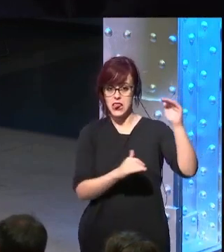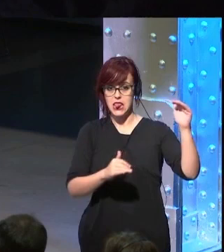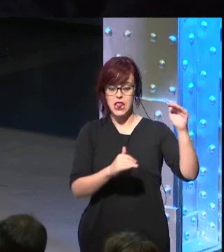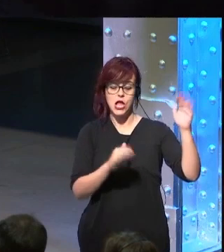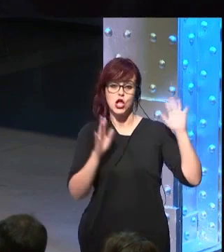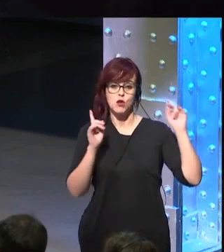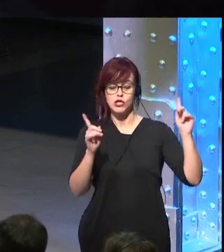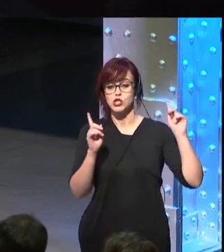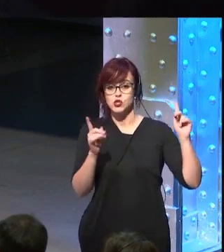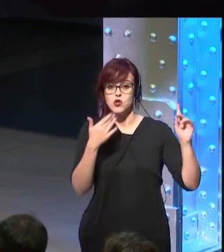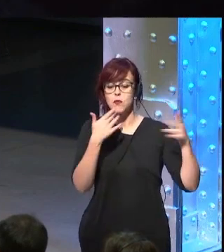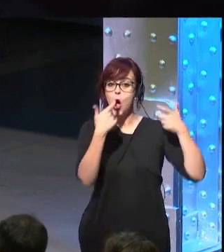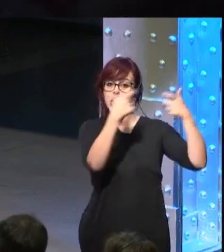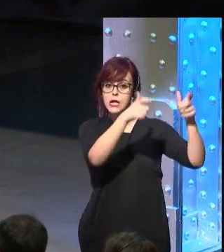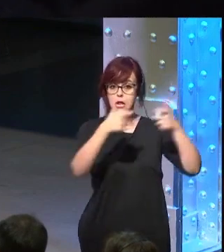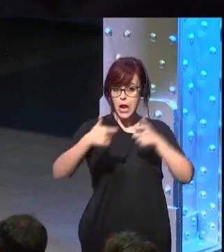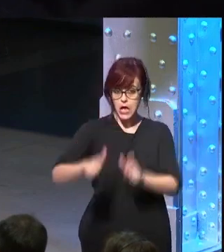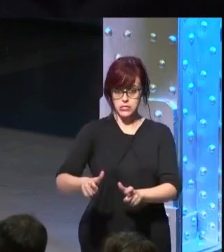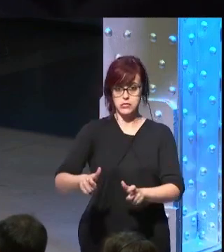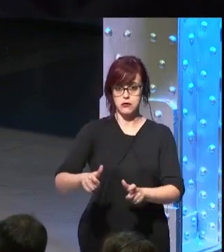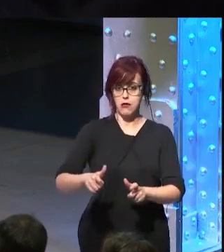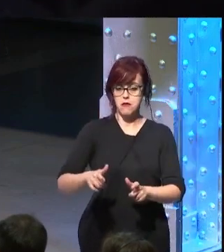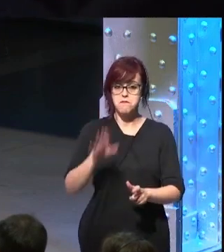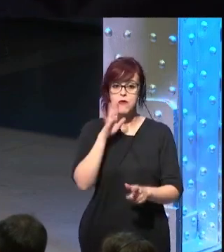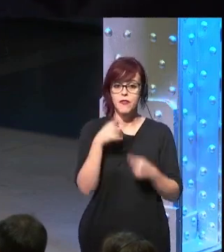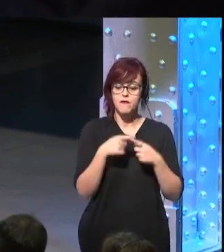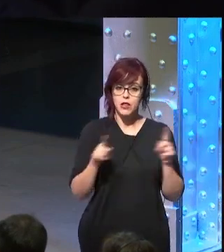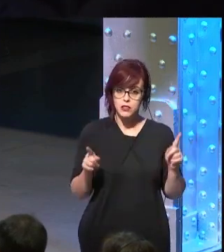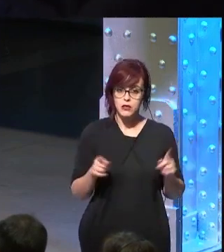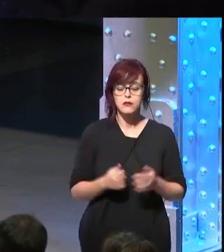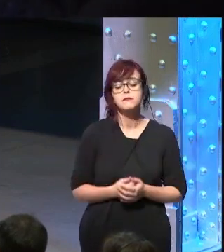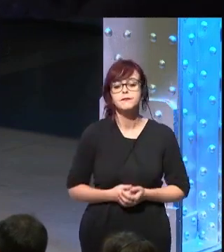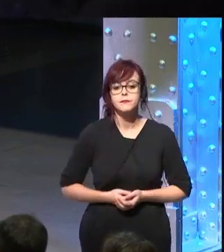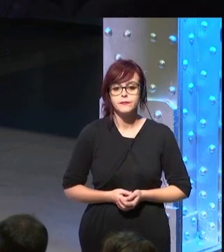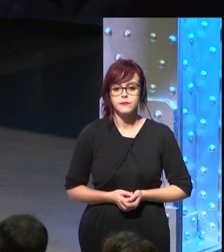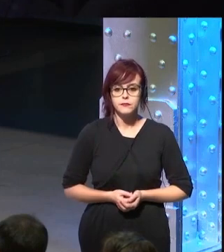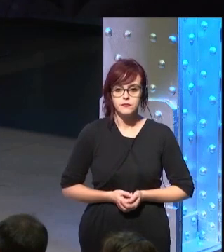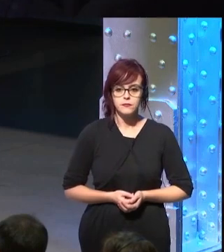como una clase distinta.